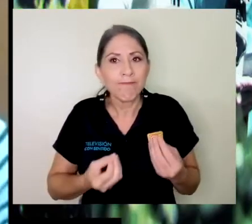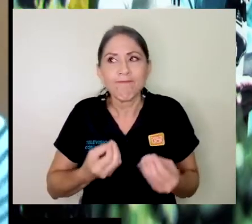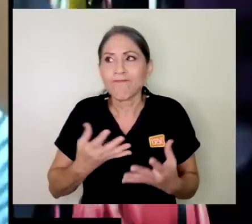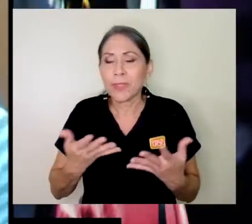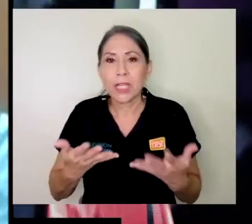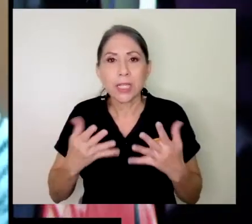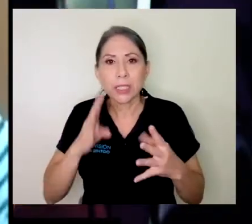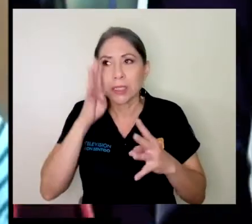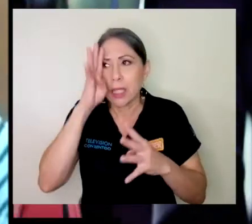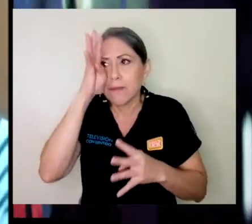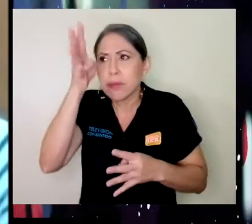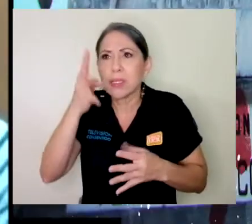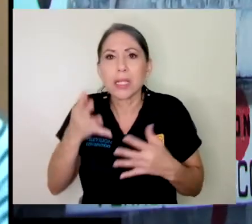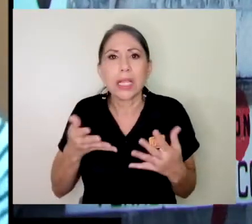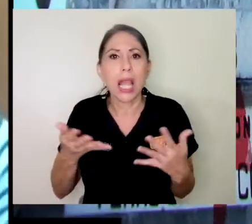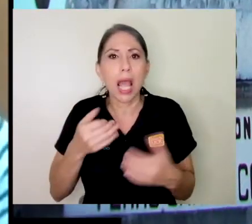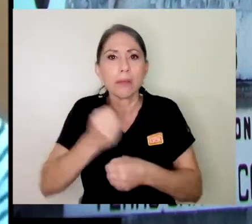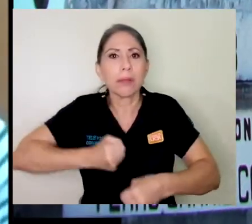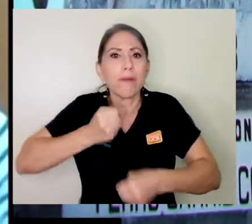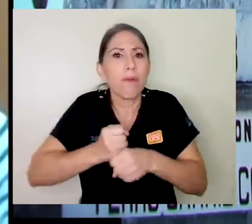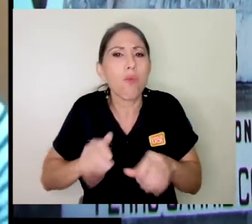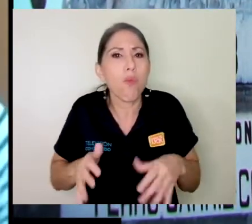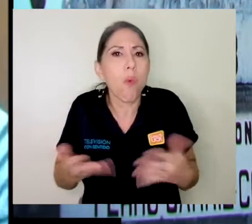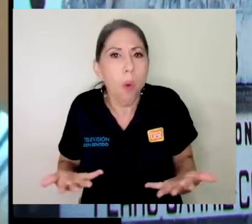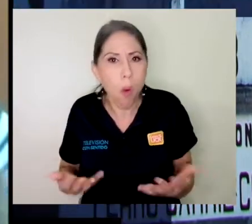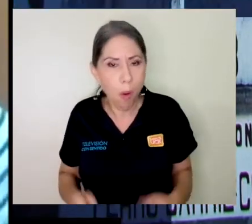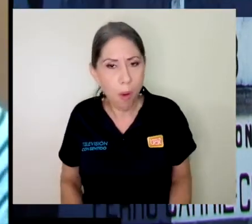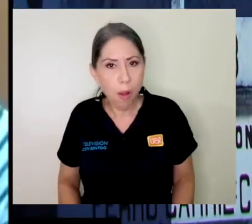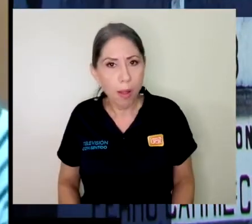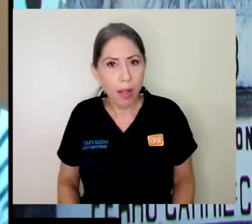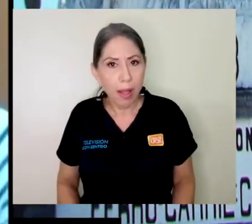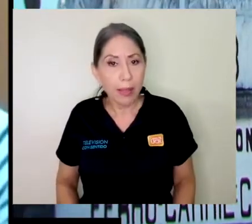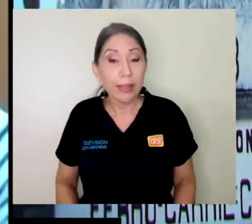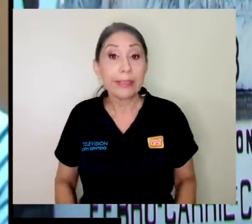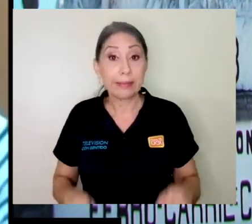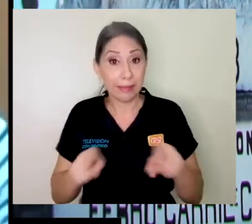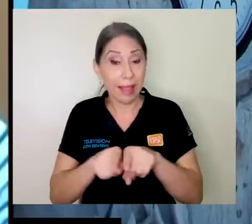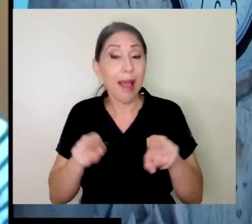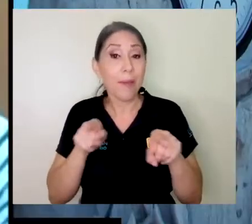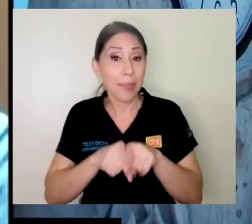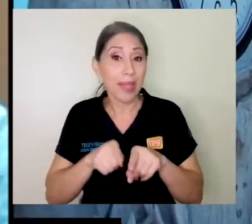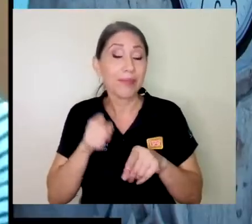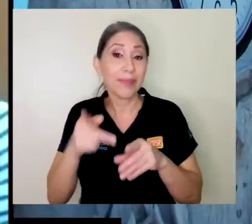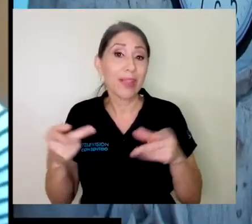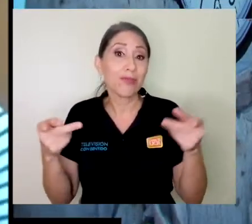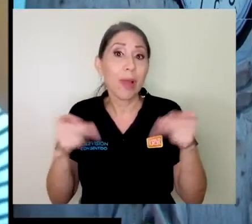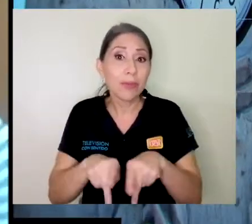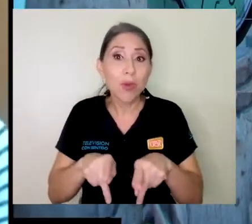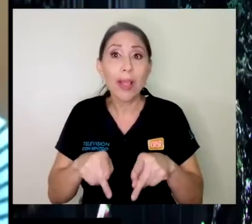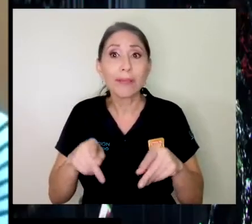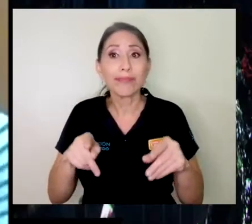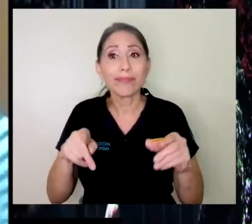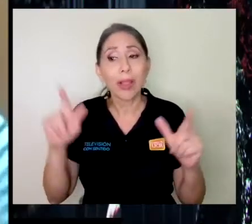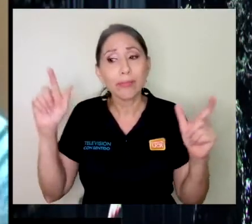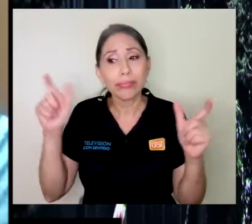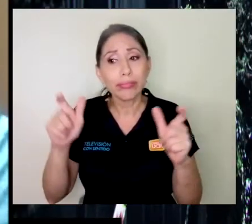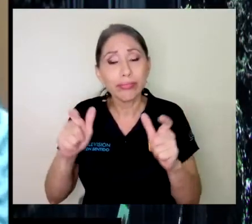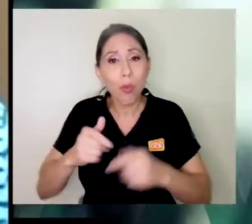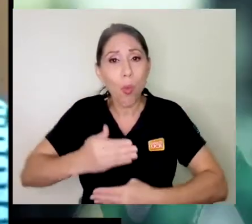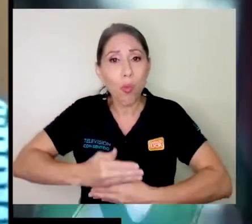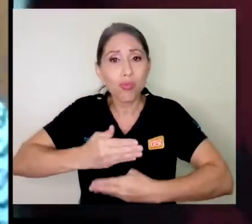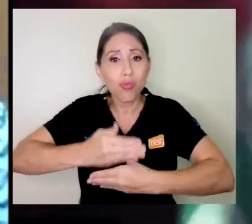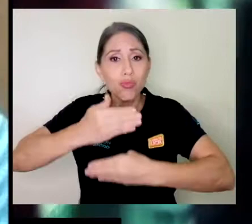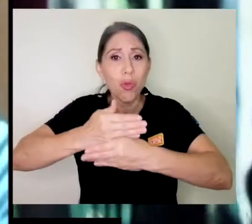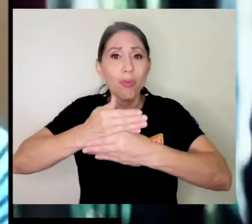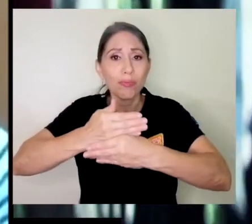vamos a inventar o cómo vamos a trabajar. Se vieron afectadas también en el área de construcción, entonces también por ese